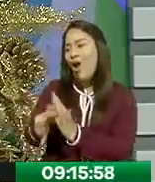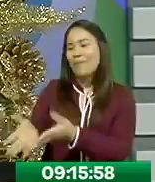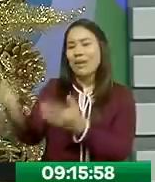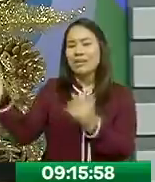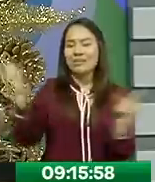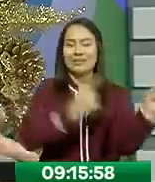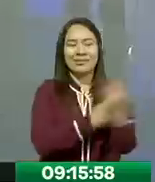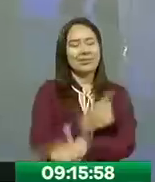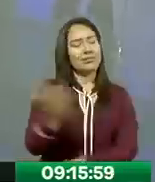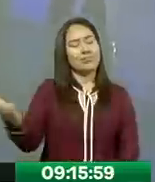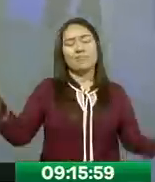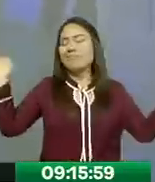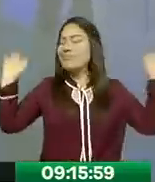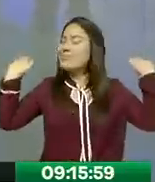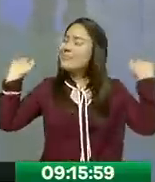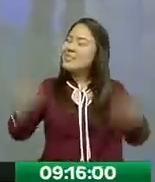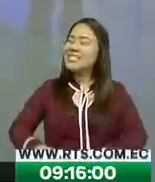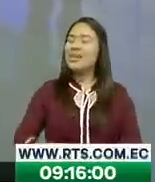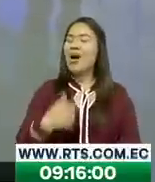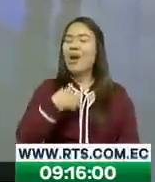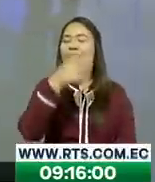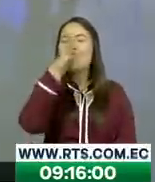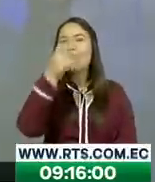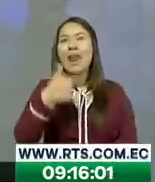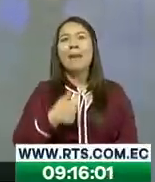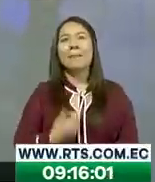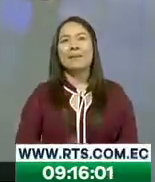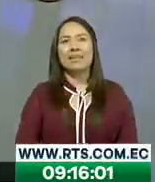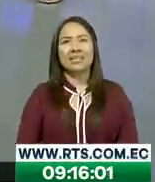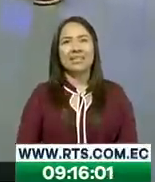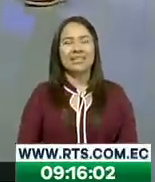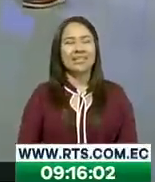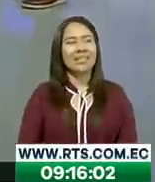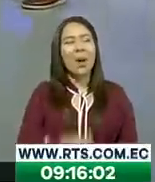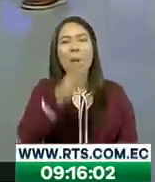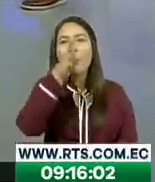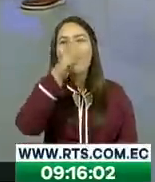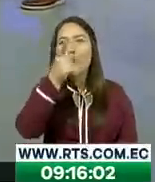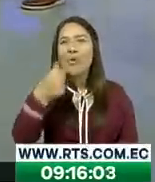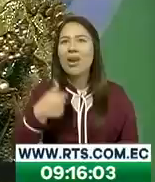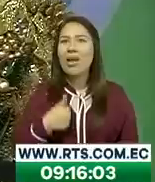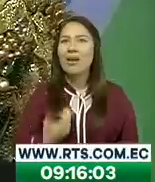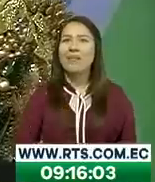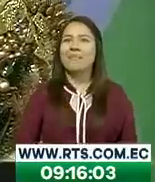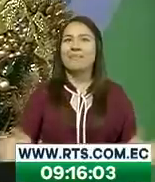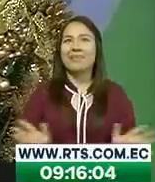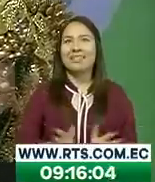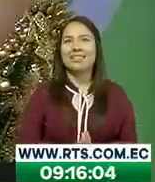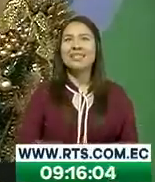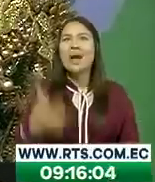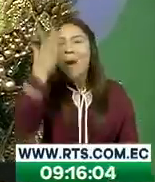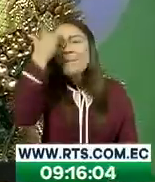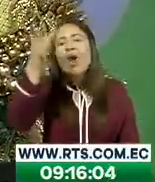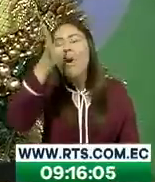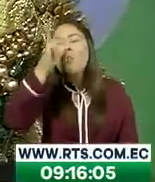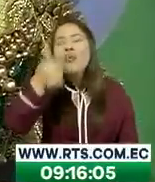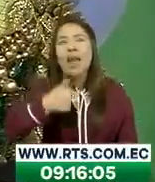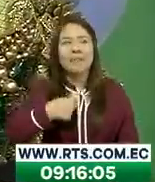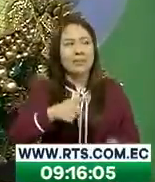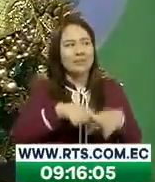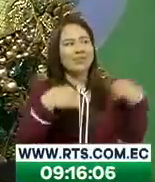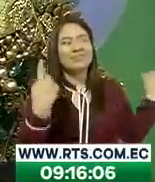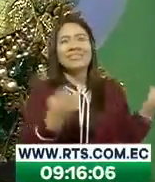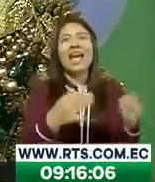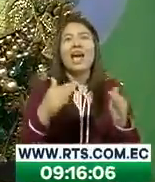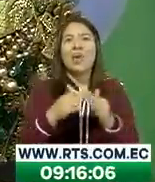pasó. No, pues háblese. A ver, parece que, ¿qué parece, productor? ¿La qué? A ver, ¿cuál es el escenario? Por el escenario, por el